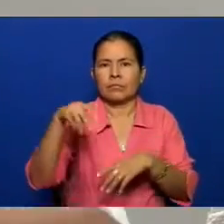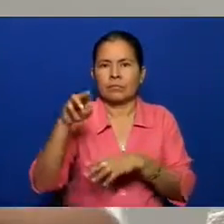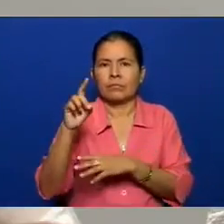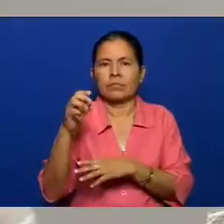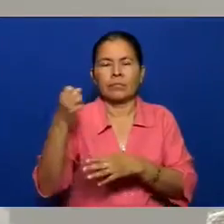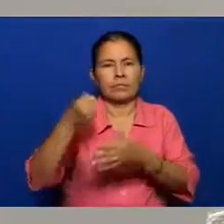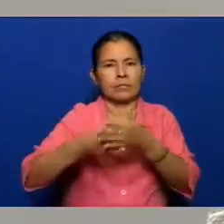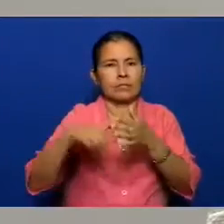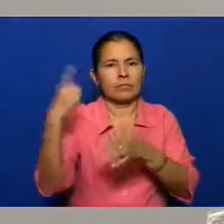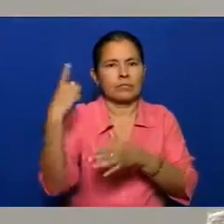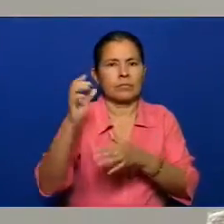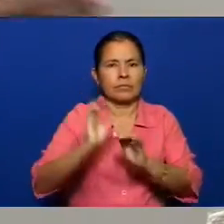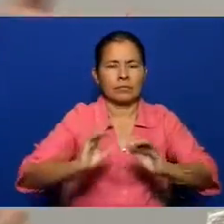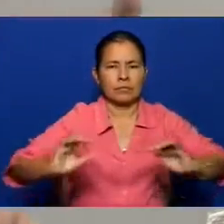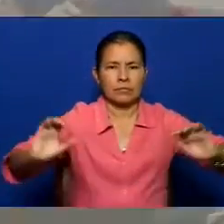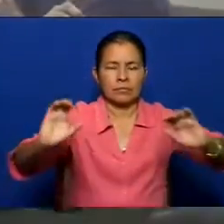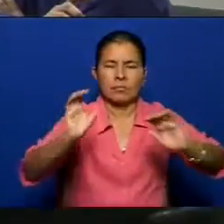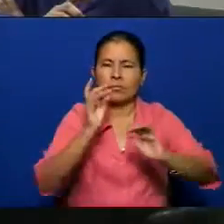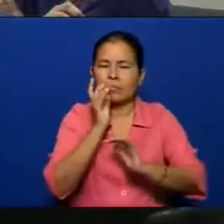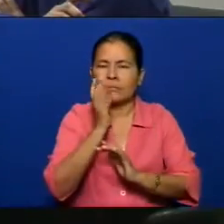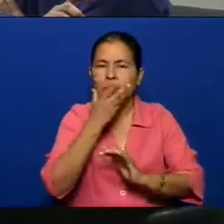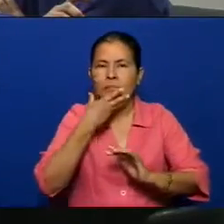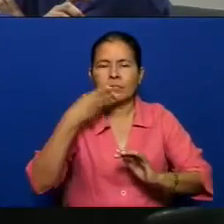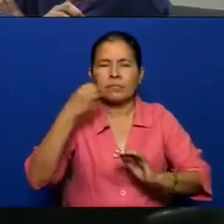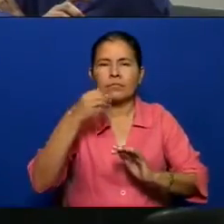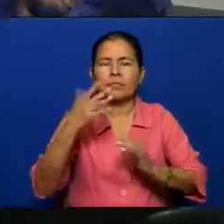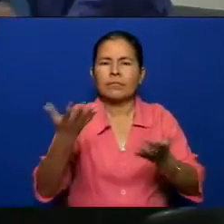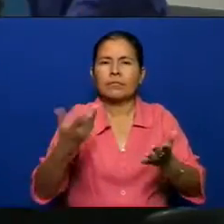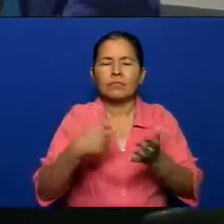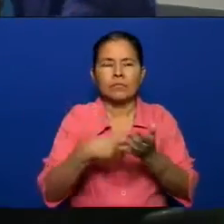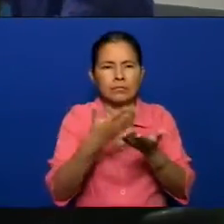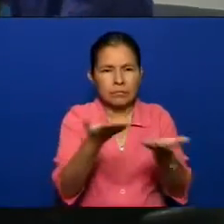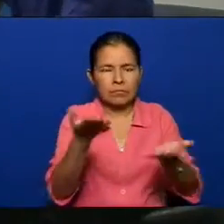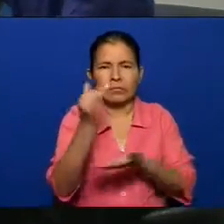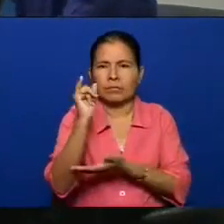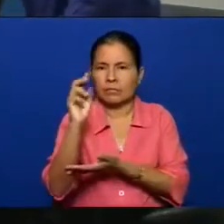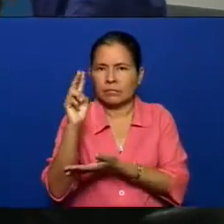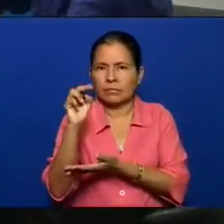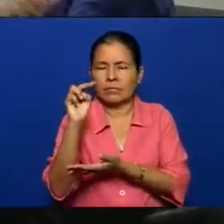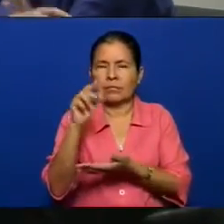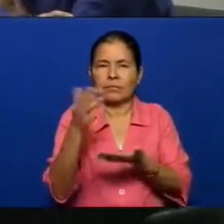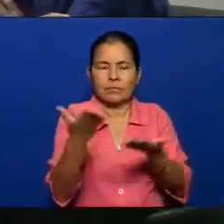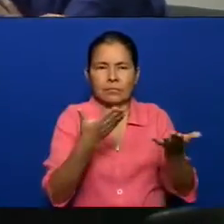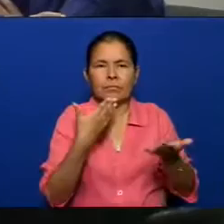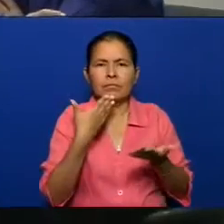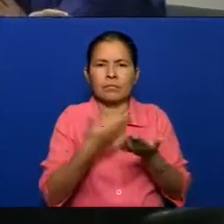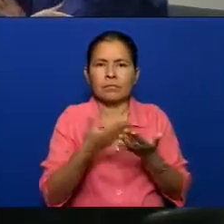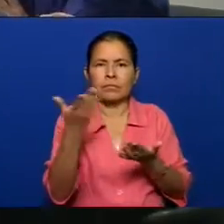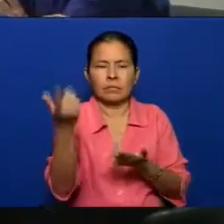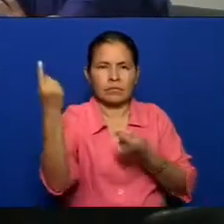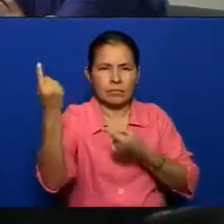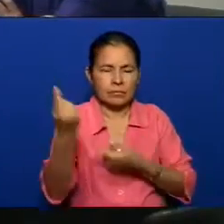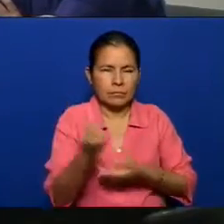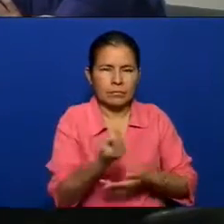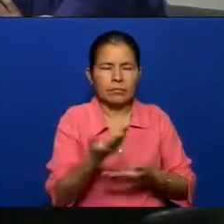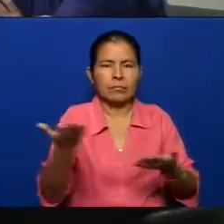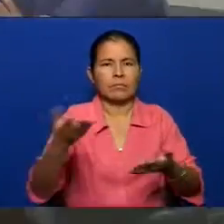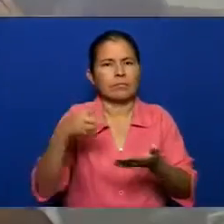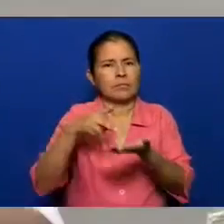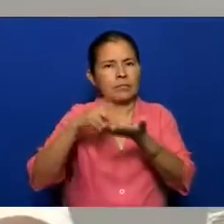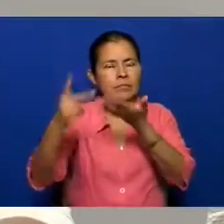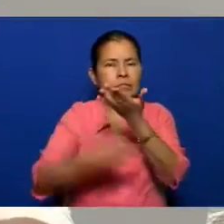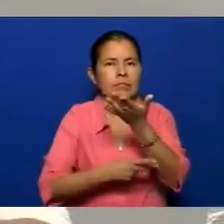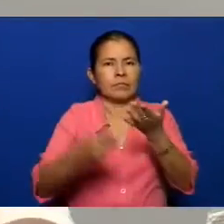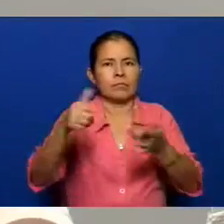la niñez y la adolescencia. Don Iván, un placer. Mucho gusto. Diputado. Muchísimas gracias. Buenos días. Gracias por asistir a nuestro programa